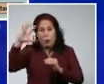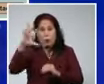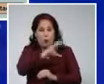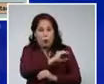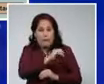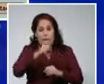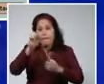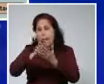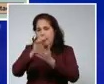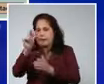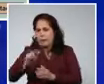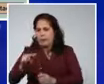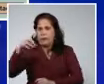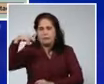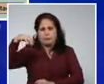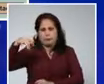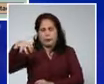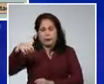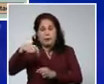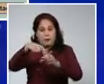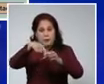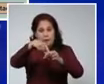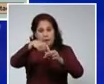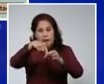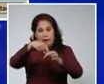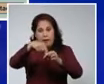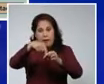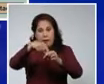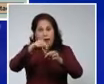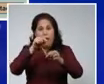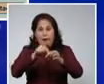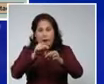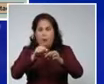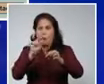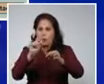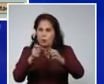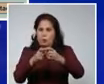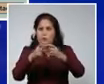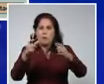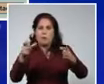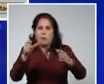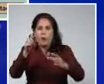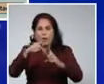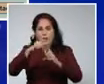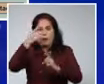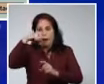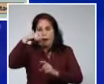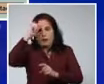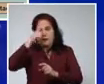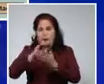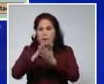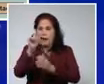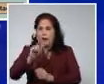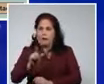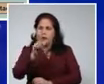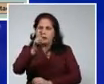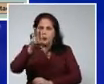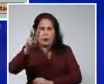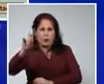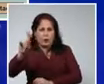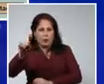Mayabeque, Pinar y el municipio especial sí incrementan sus tasas, Mayabeque a